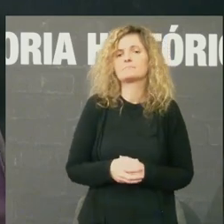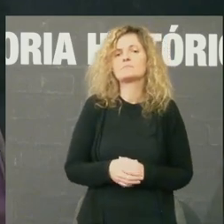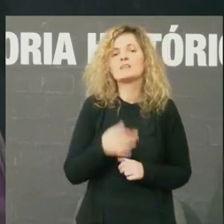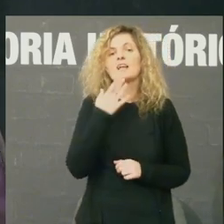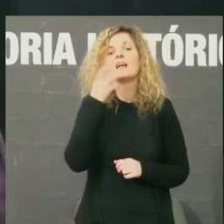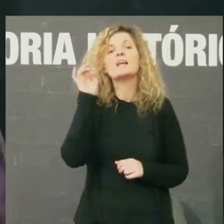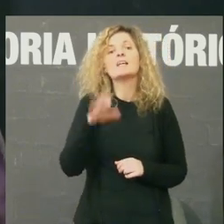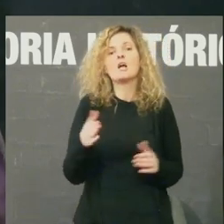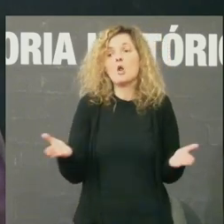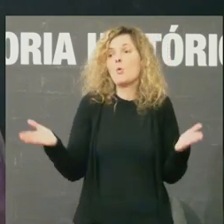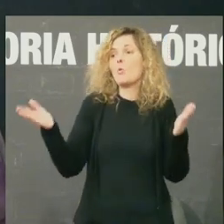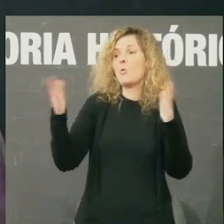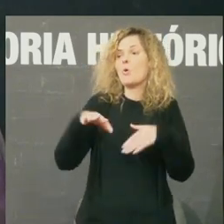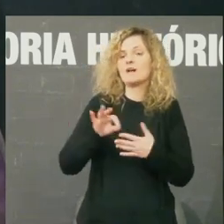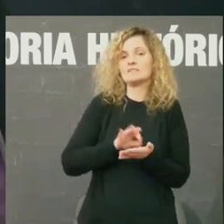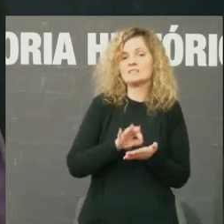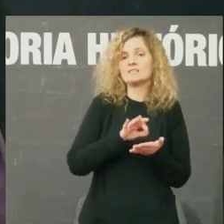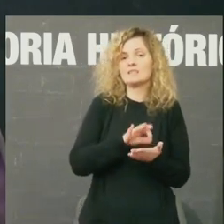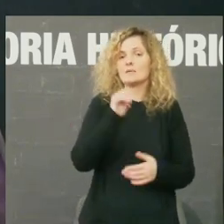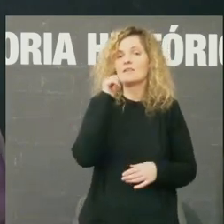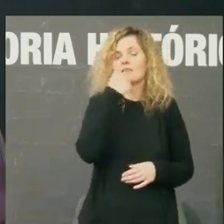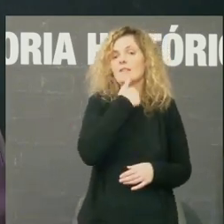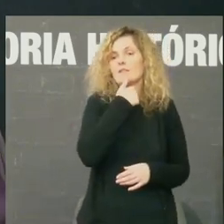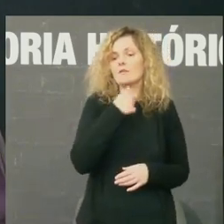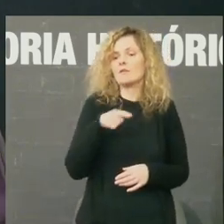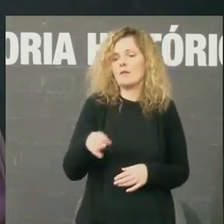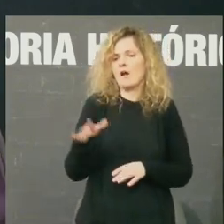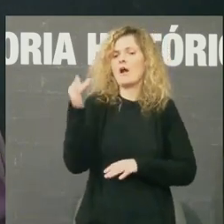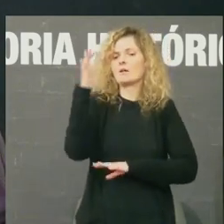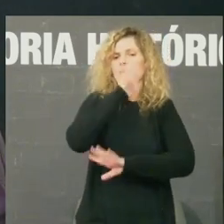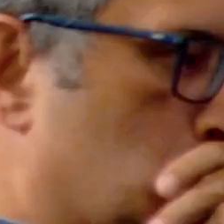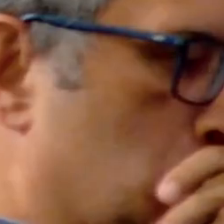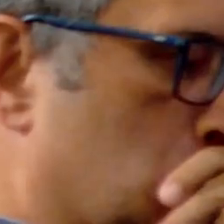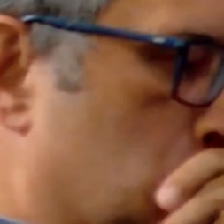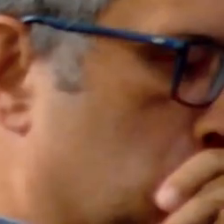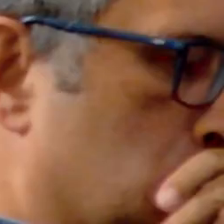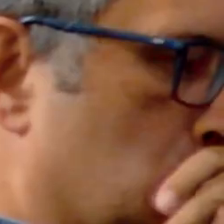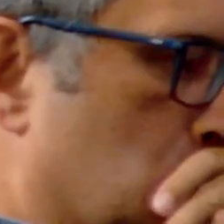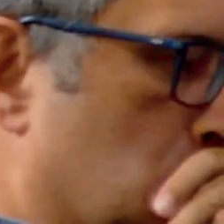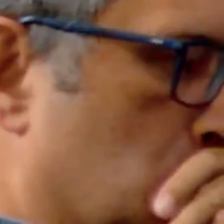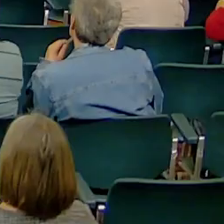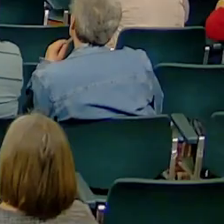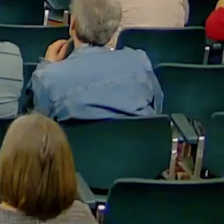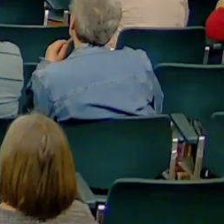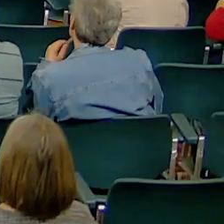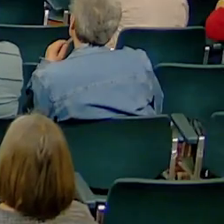Quien no tiene un servicio secreto, tiene complicado el gobierno.